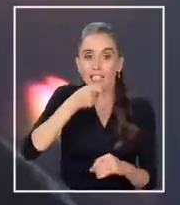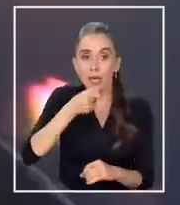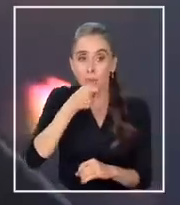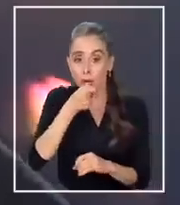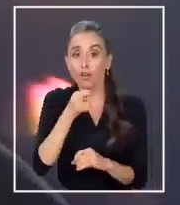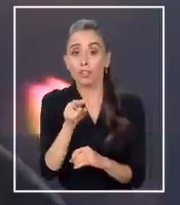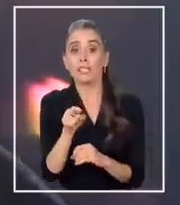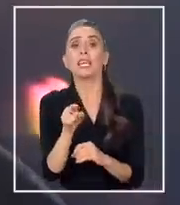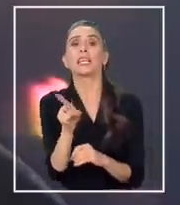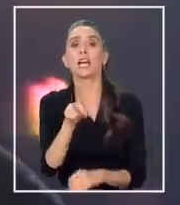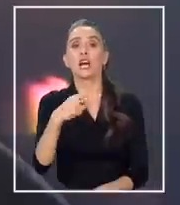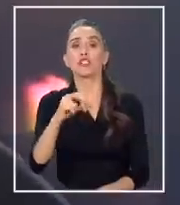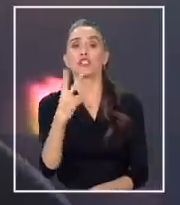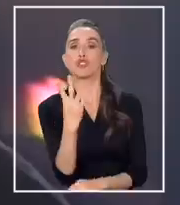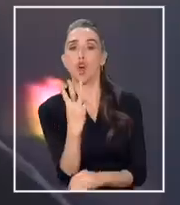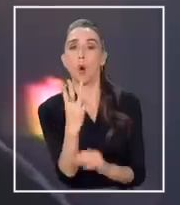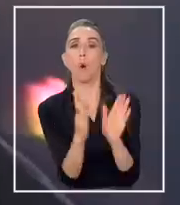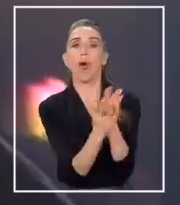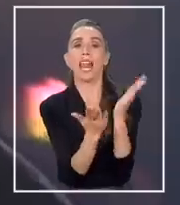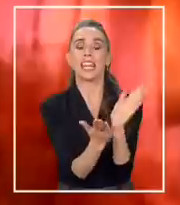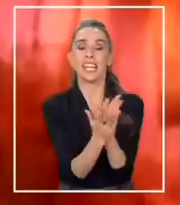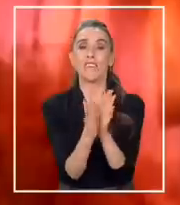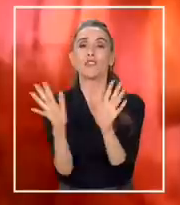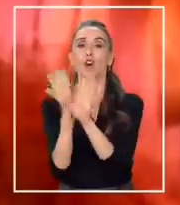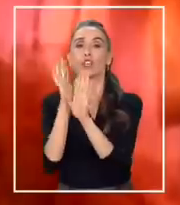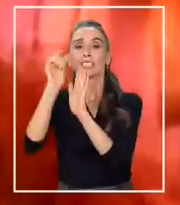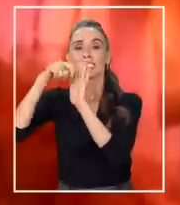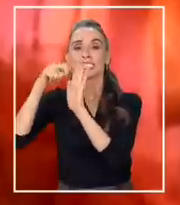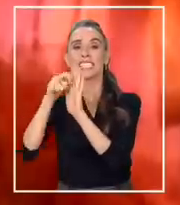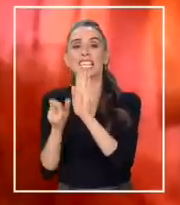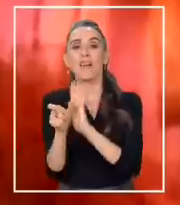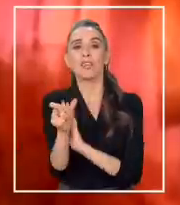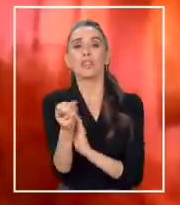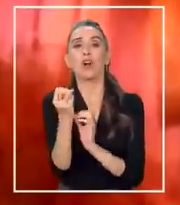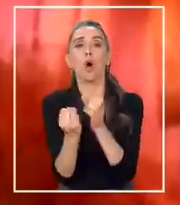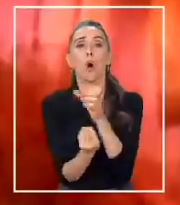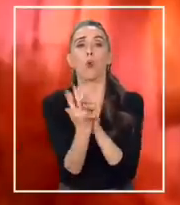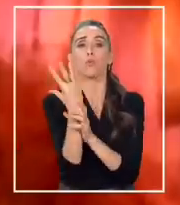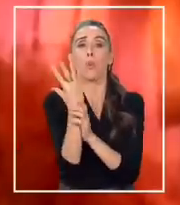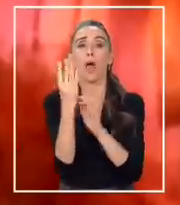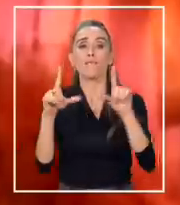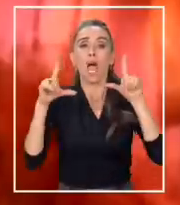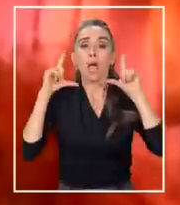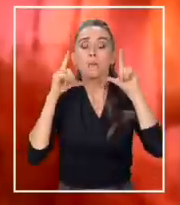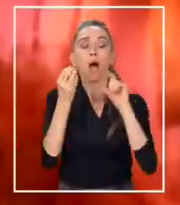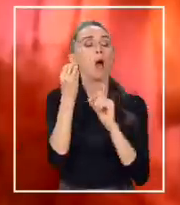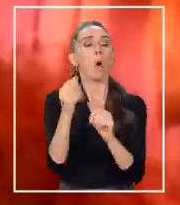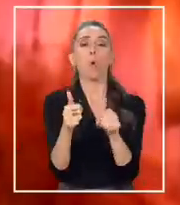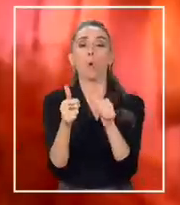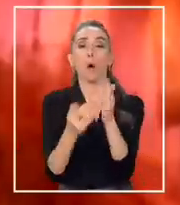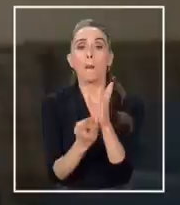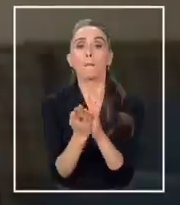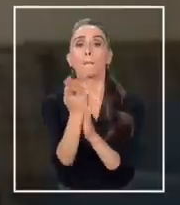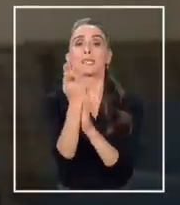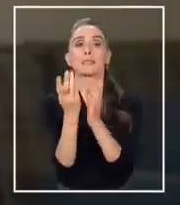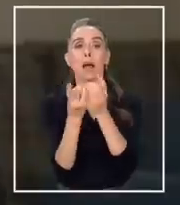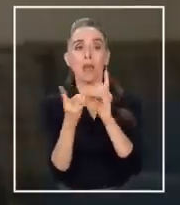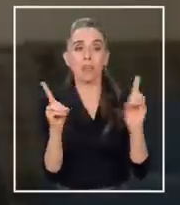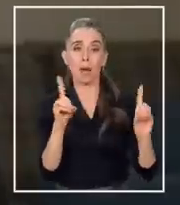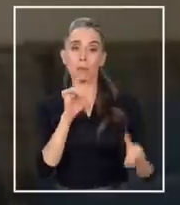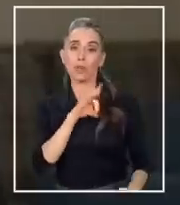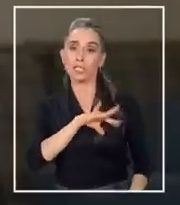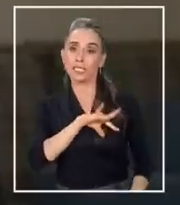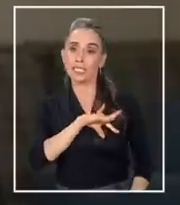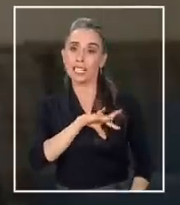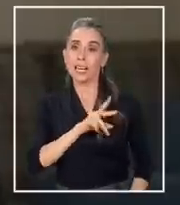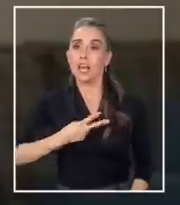video en los 90. Era una época fantástica en Nueva Imagen, estaba comenzando la democracia en Chile